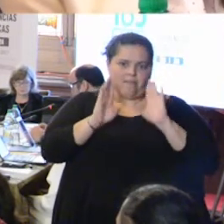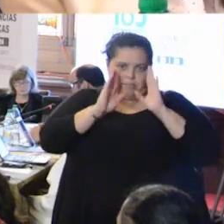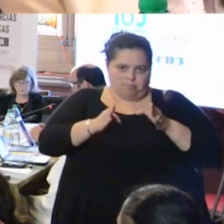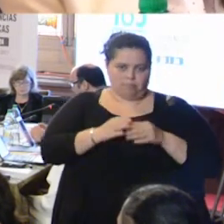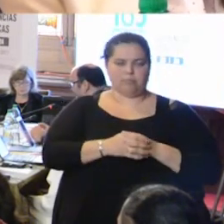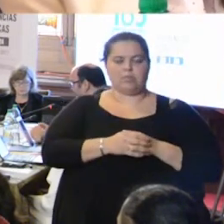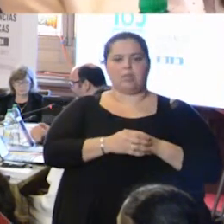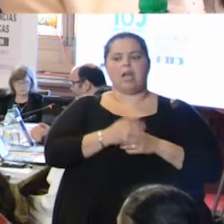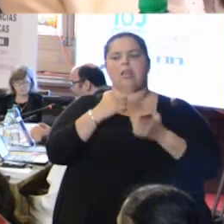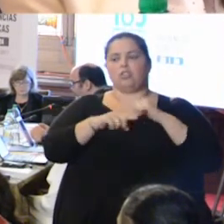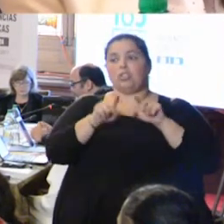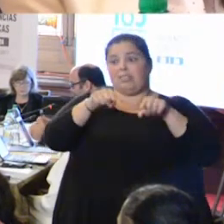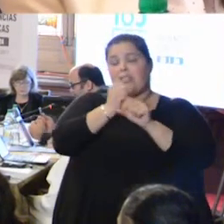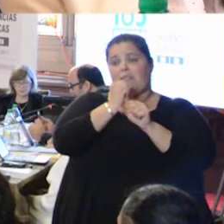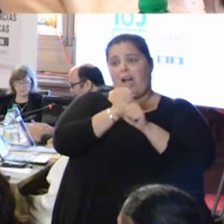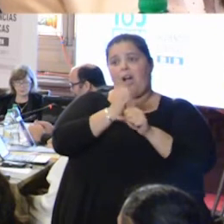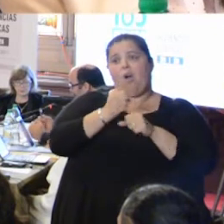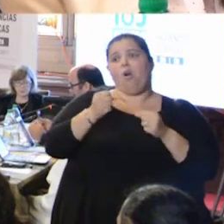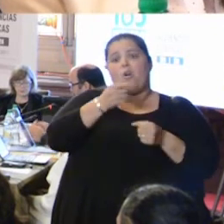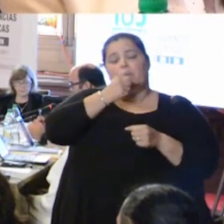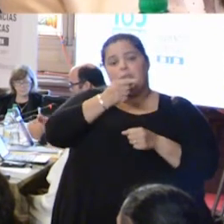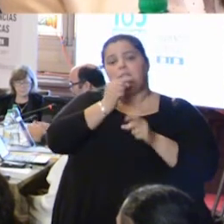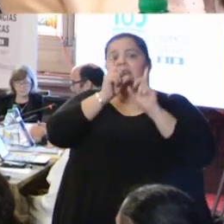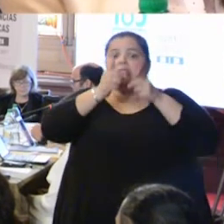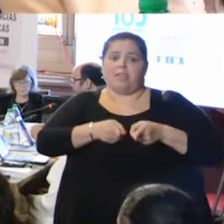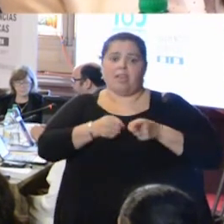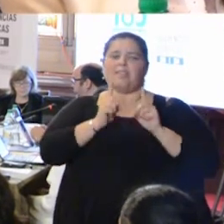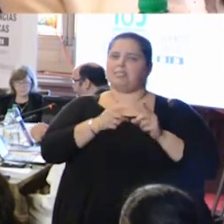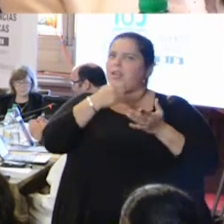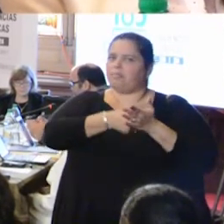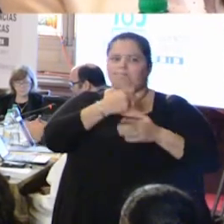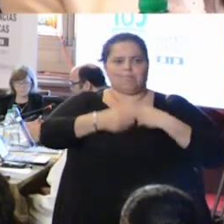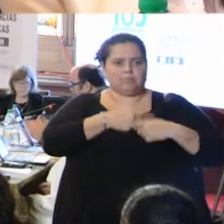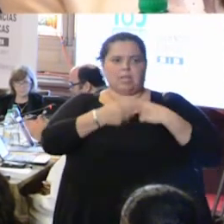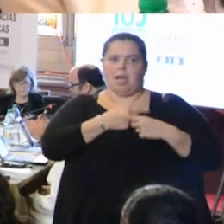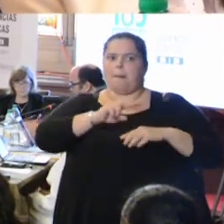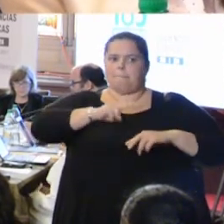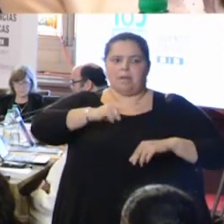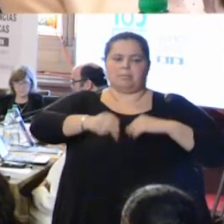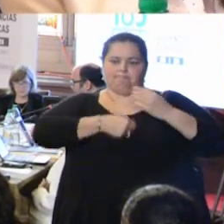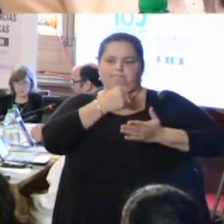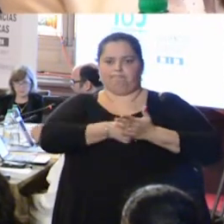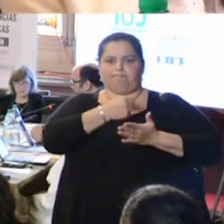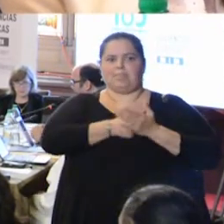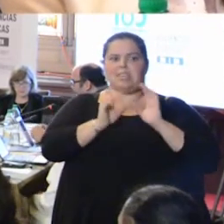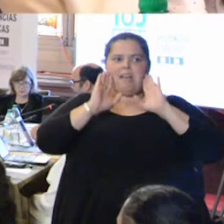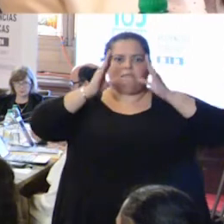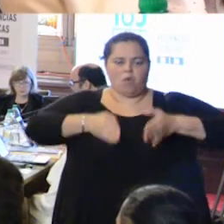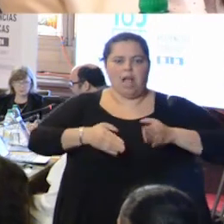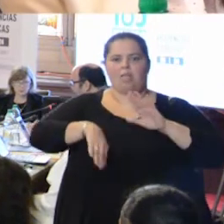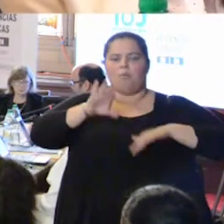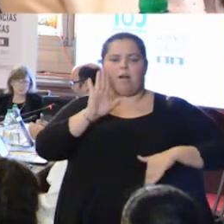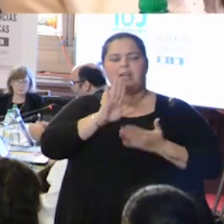el trabajo con la fuerza pública debe ser reiterado, constante, redoblado y particularmente enfocado en